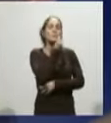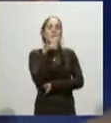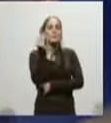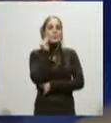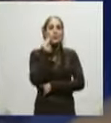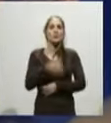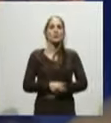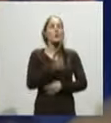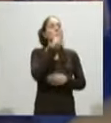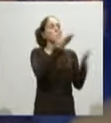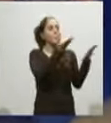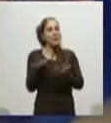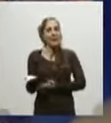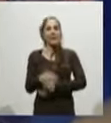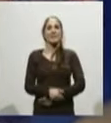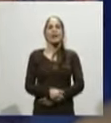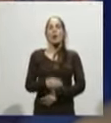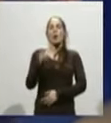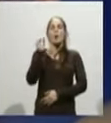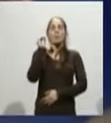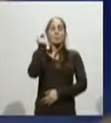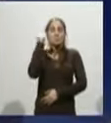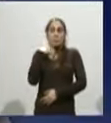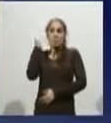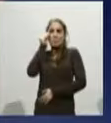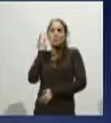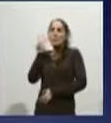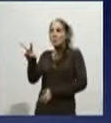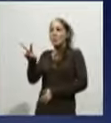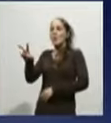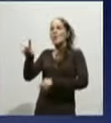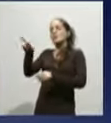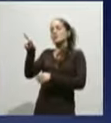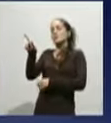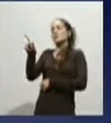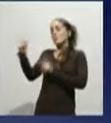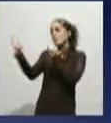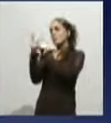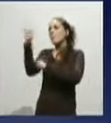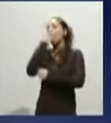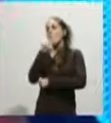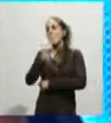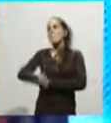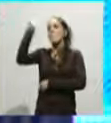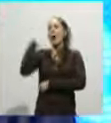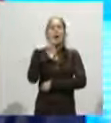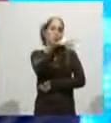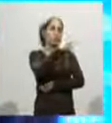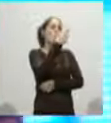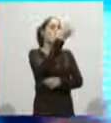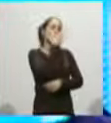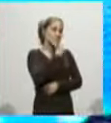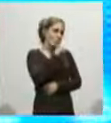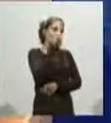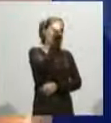déjame decirte que estás mucho más guapo en persona. ¿Sí? ¿Tú crees? Sí. Tú tampoco estás mal, ¿eh? Bueno, es el maquillaje. ¿Sabes qué pasa? Que